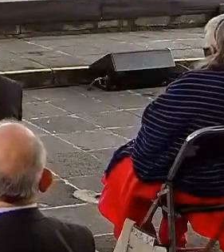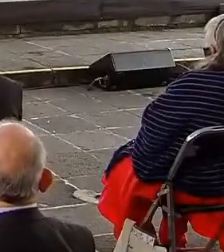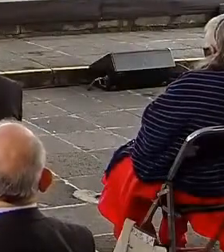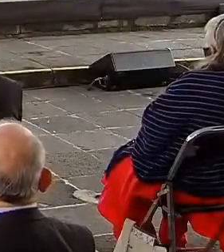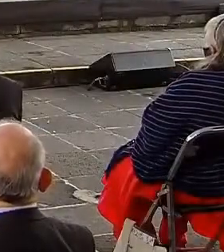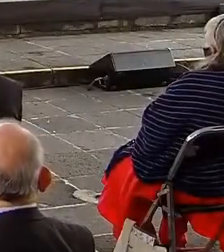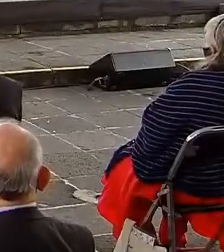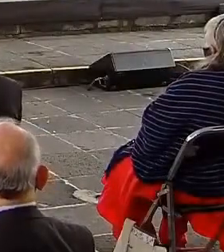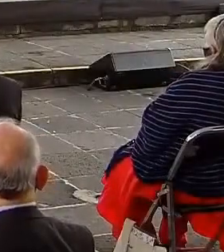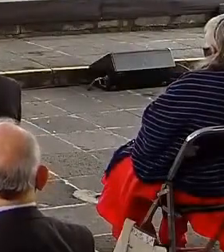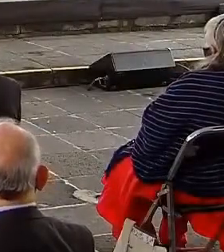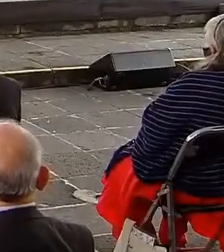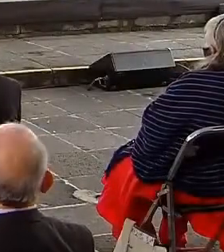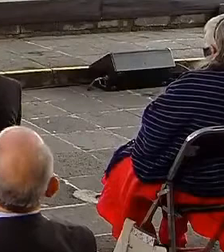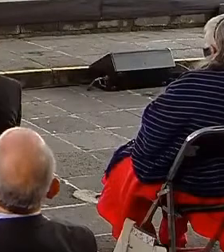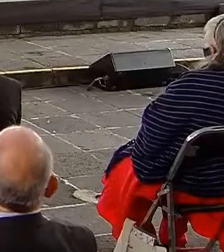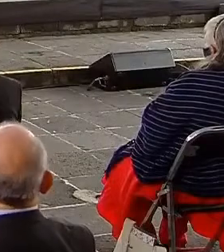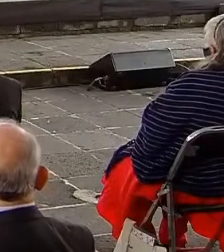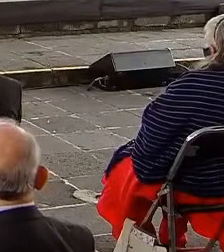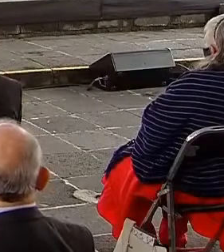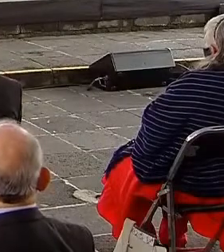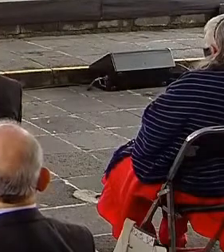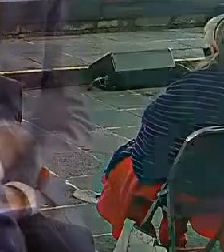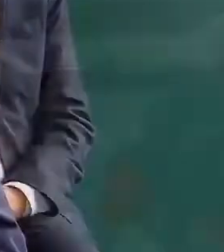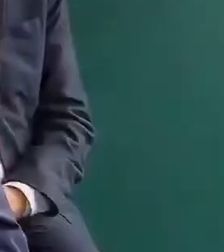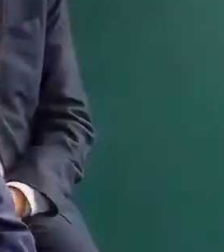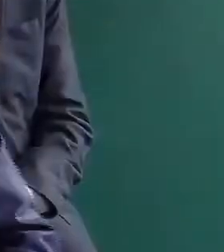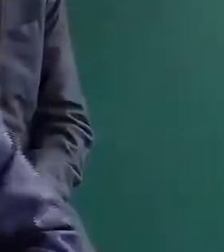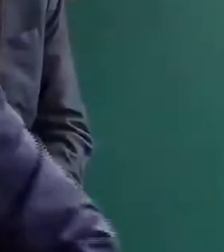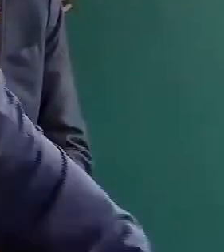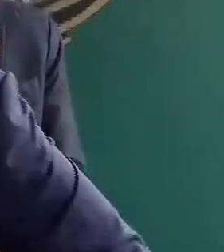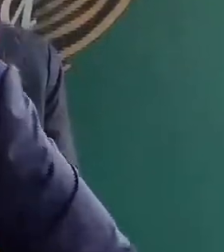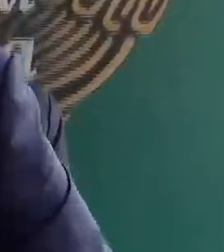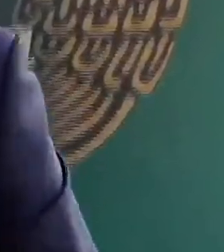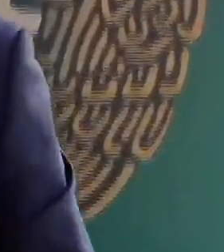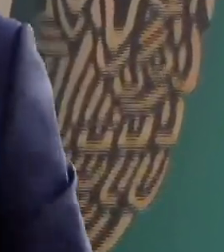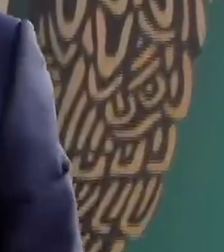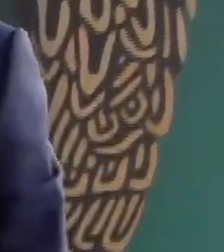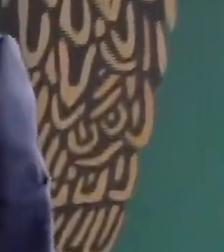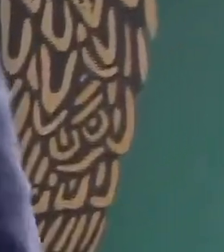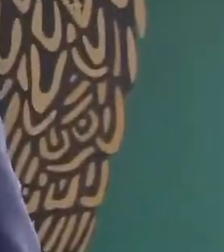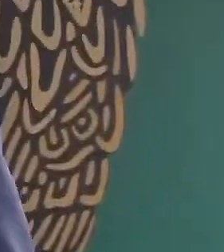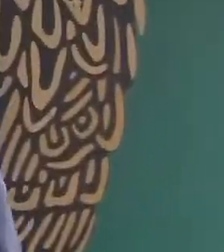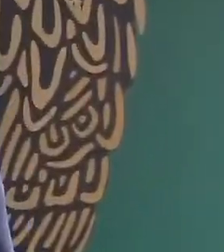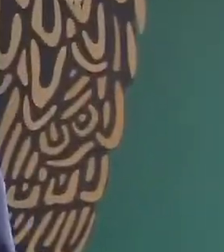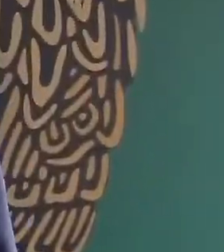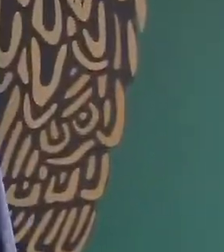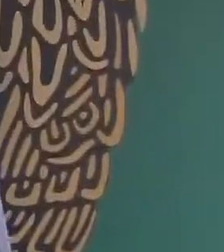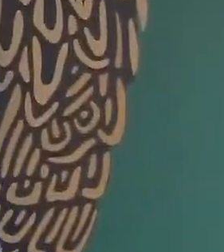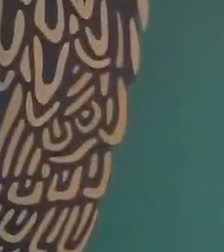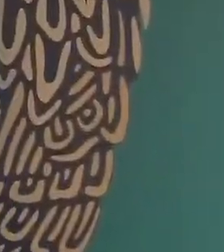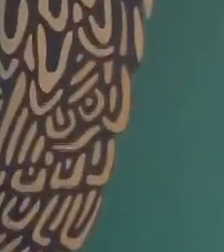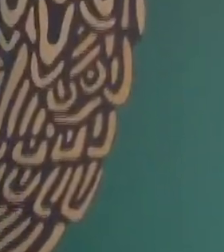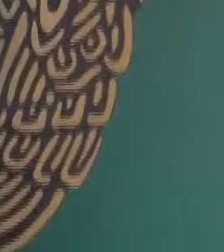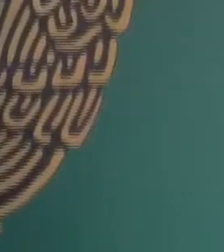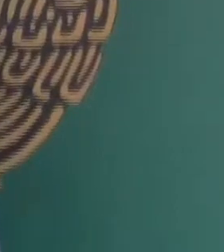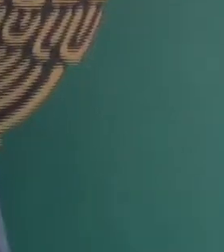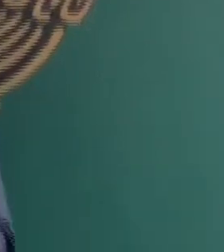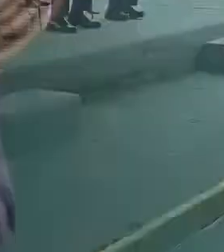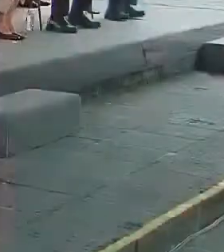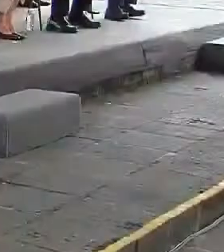Ministro Arturo Saldívar Lelo de la Rea, presidente de la Suprema Corte de Justicia de la Nación.